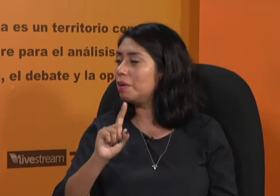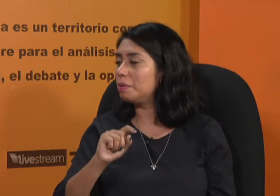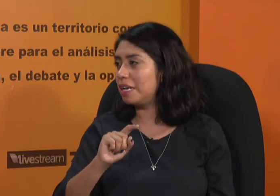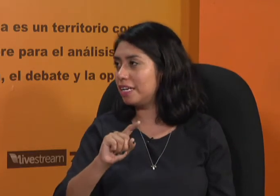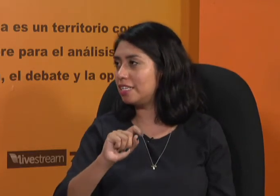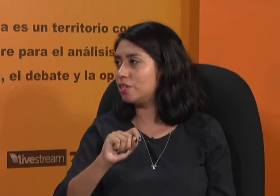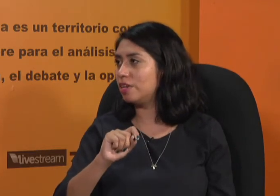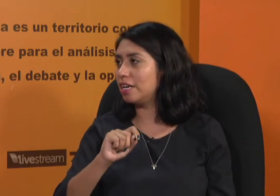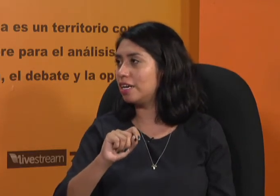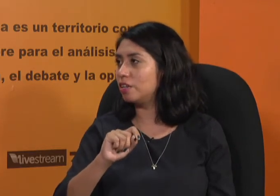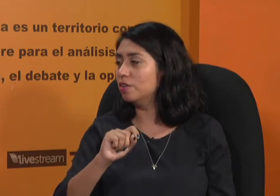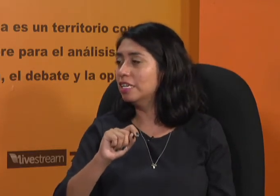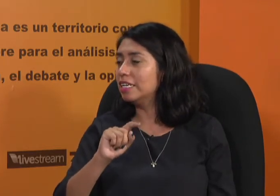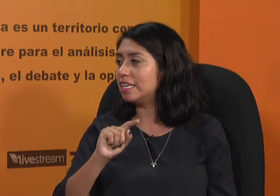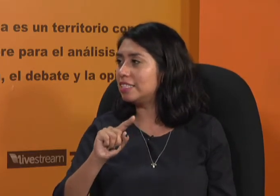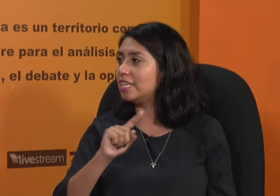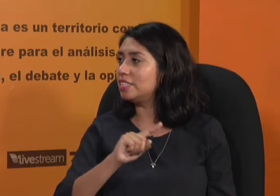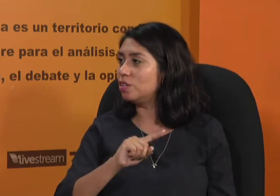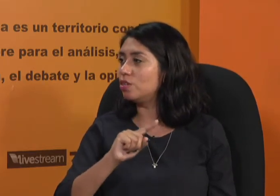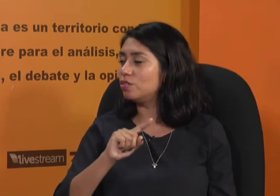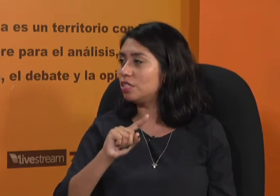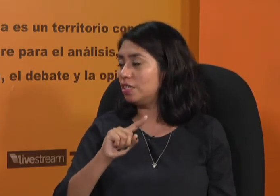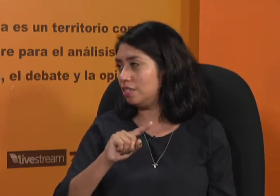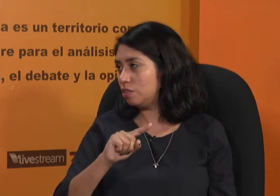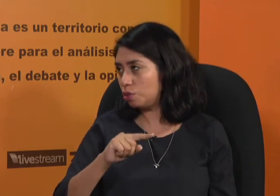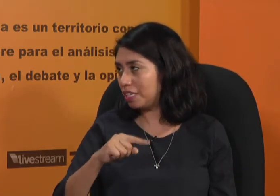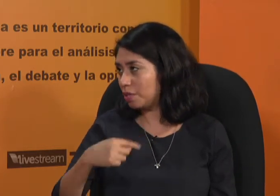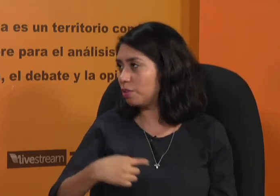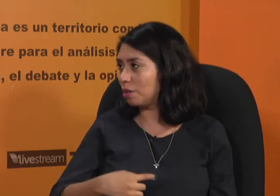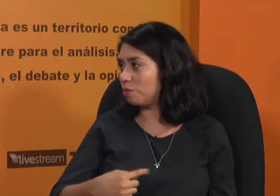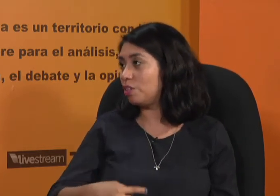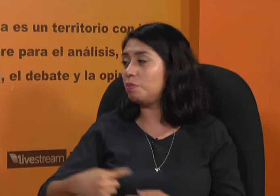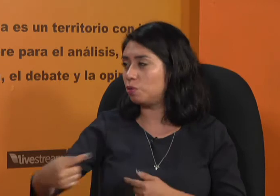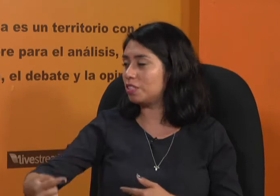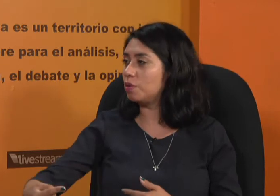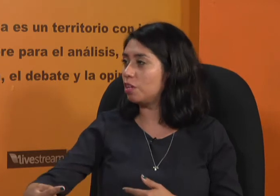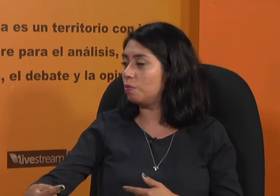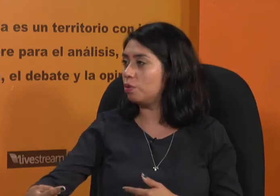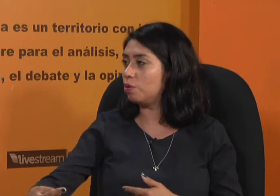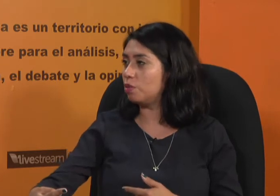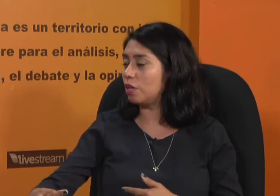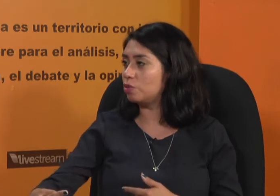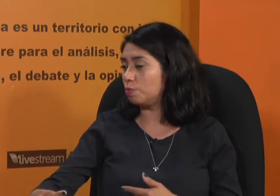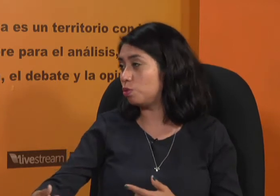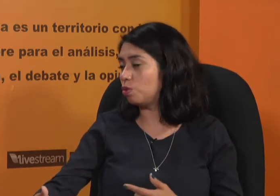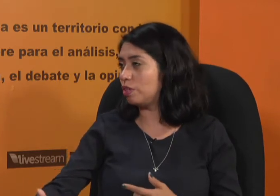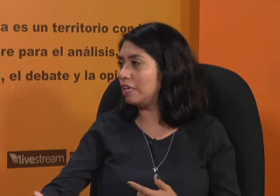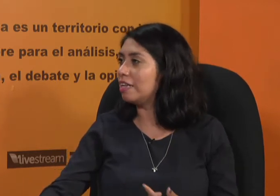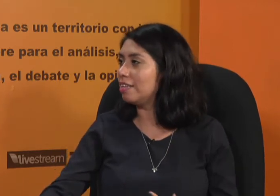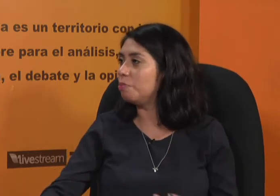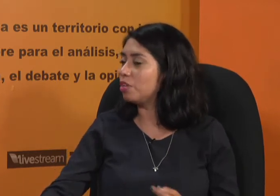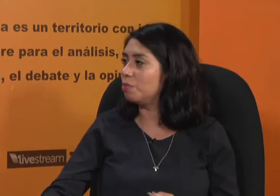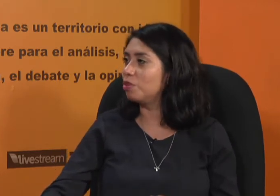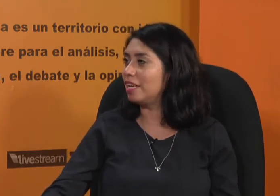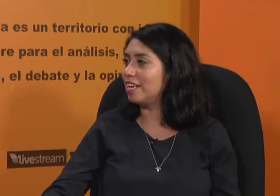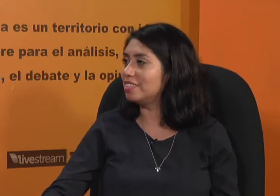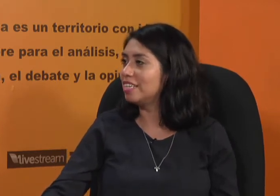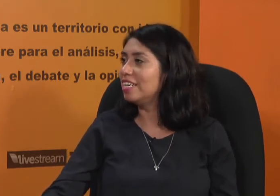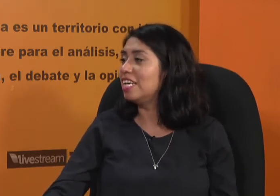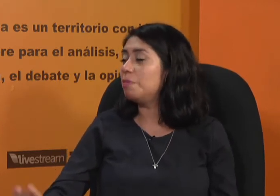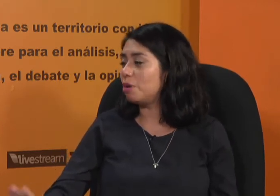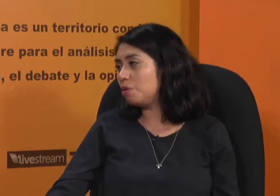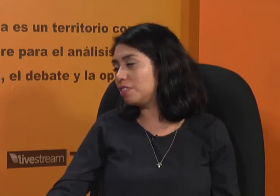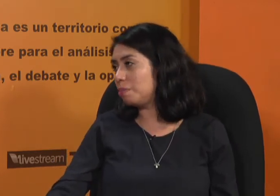ejemplo, creo que la primera que le hicieron a Gerardo, que decía, si no tuvieras que votar por ti, pero tuvieras que votar por otro de los, por tu contrincante, ¿por quién